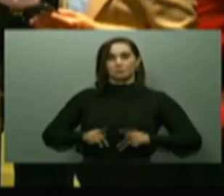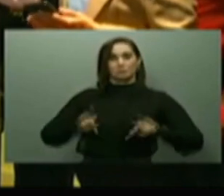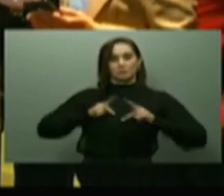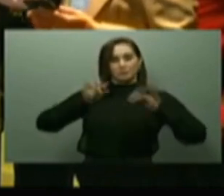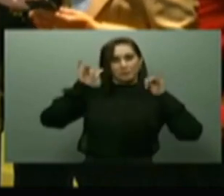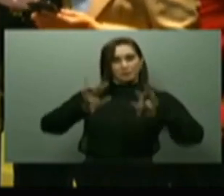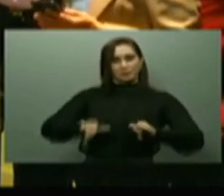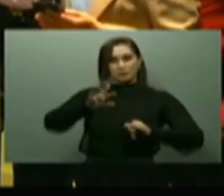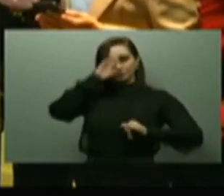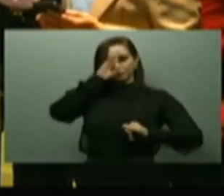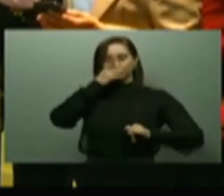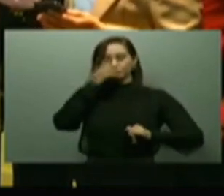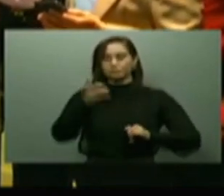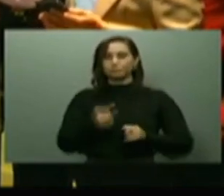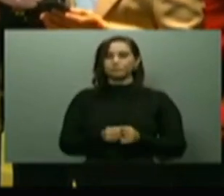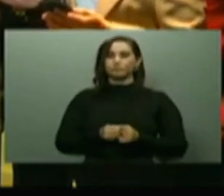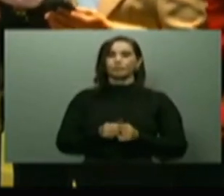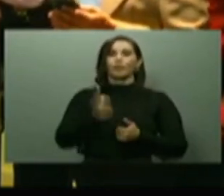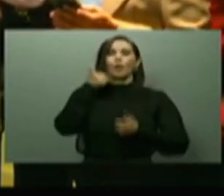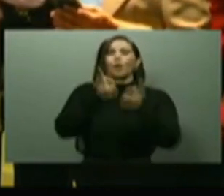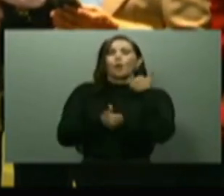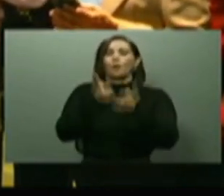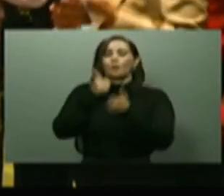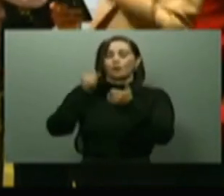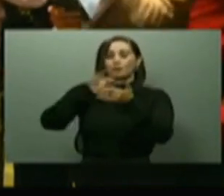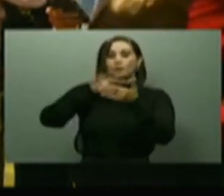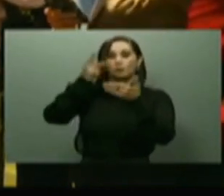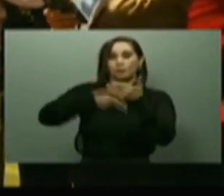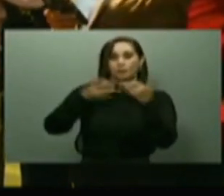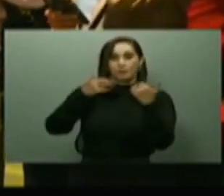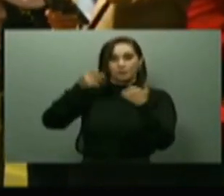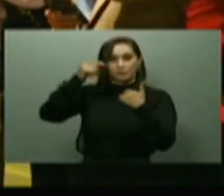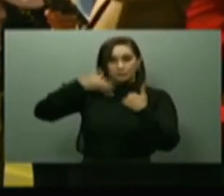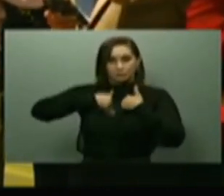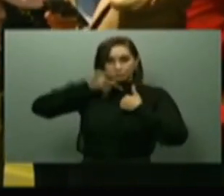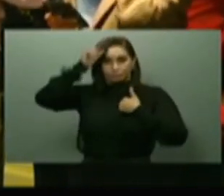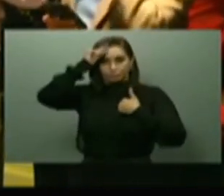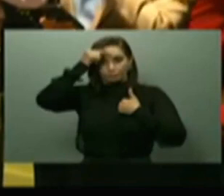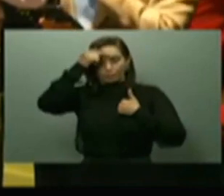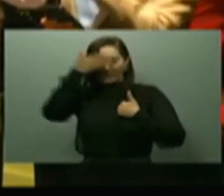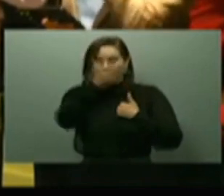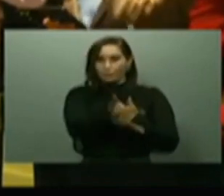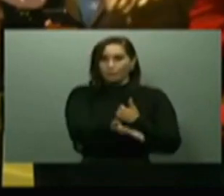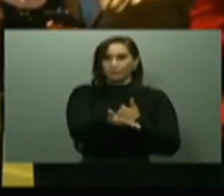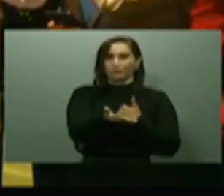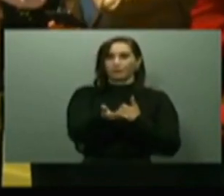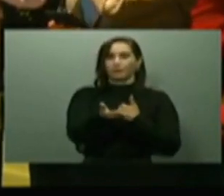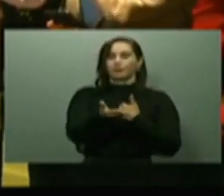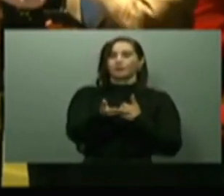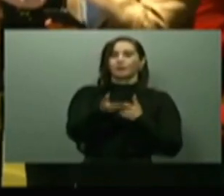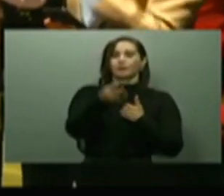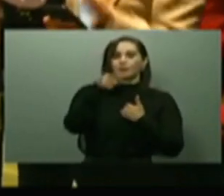tierra. ¿Cuáles son los planes que tiene el gobierno para darle